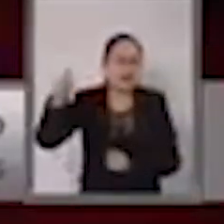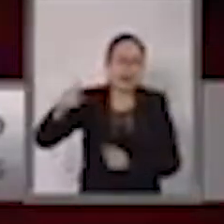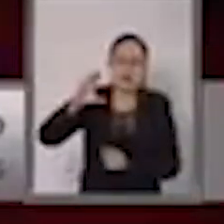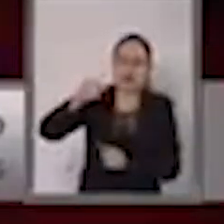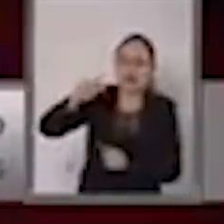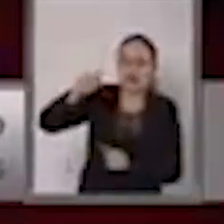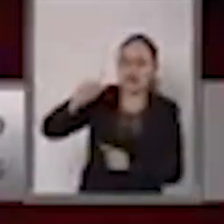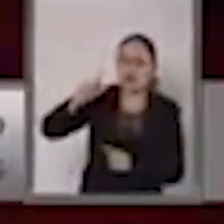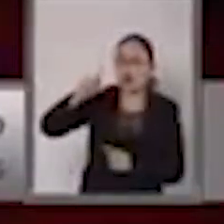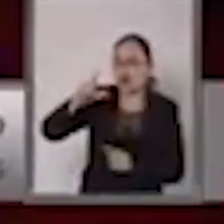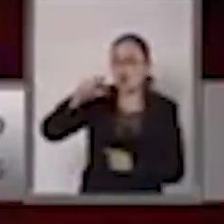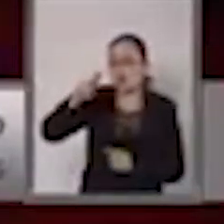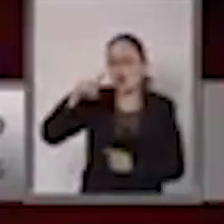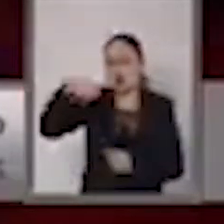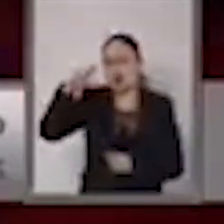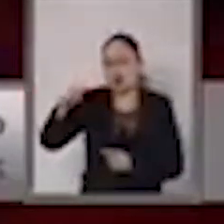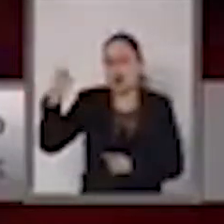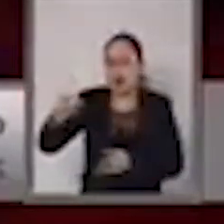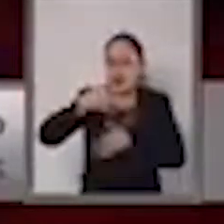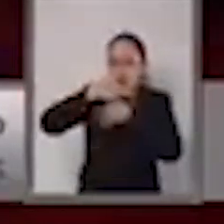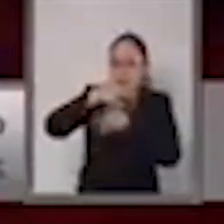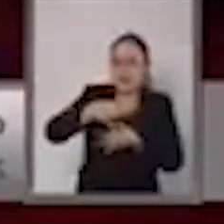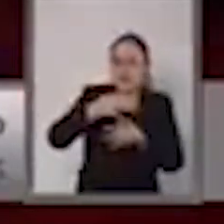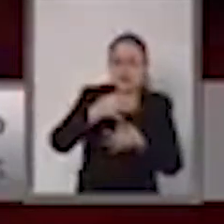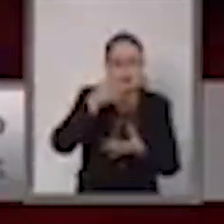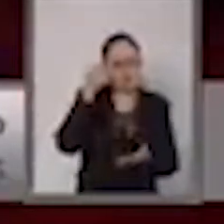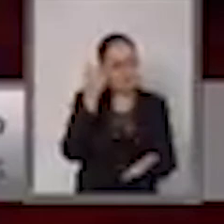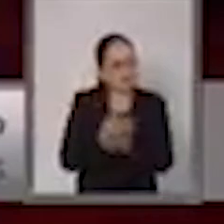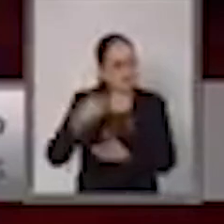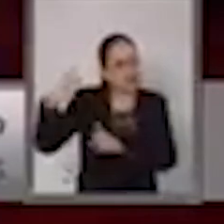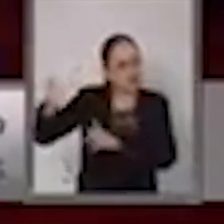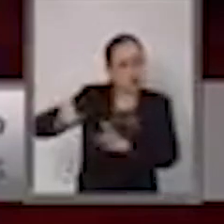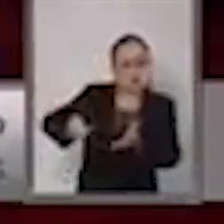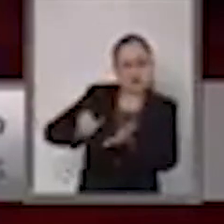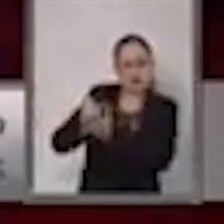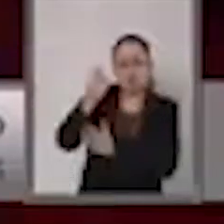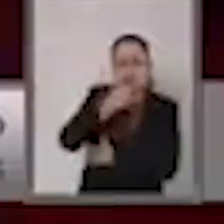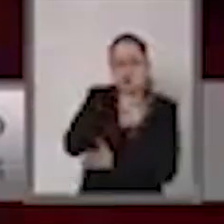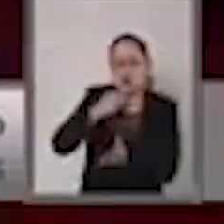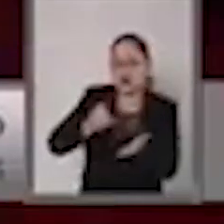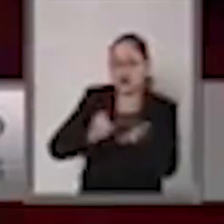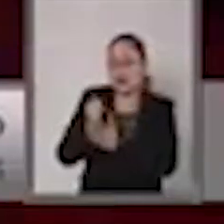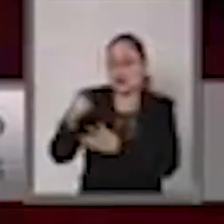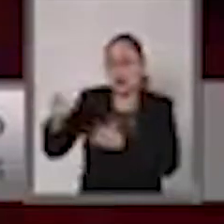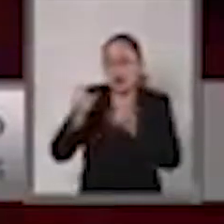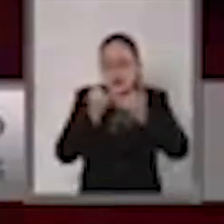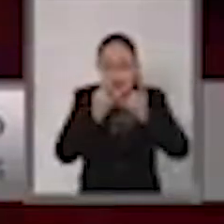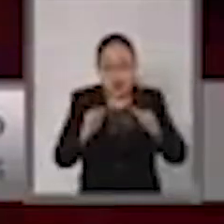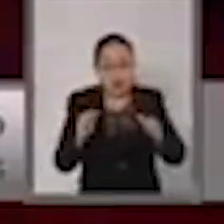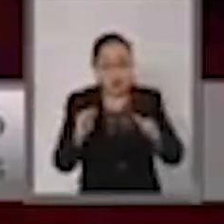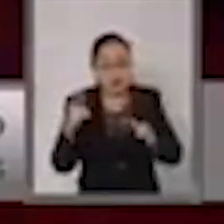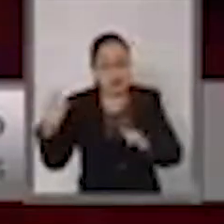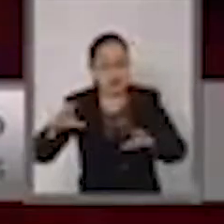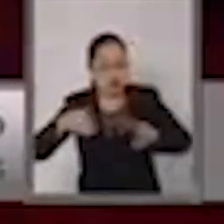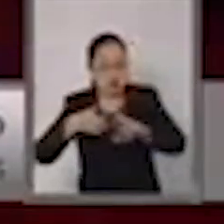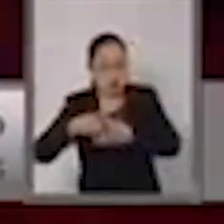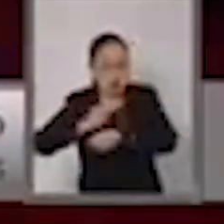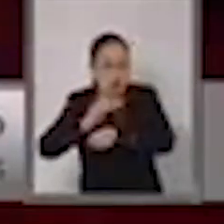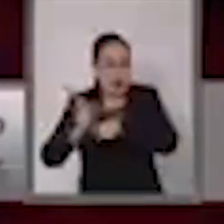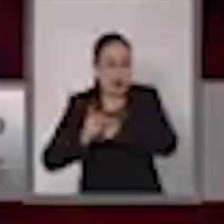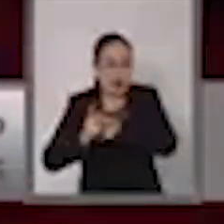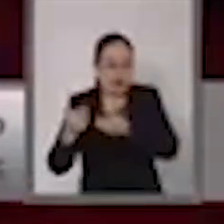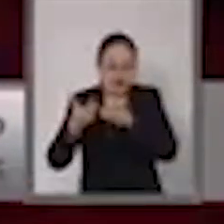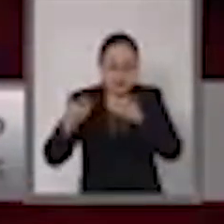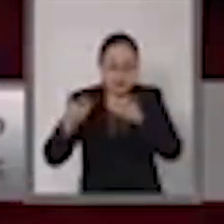entrañables vínculos históricos culturales económicos y de amistad que comparten méxico y españa ante esta situación